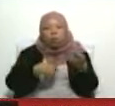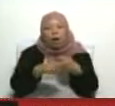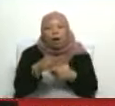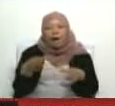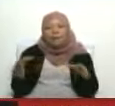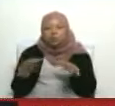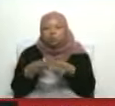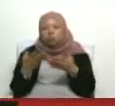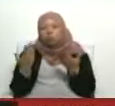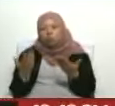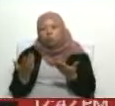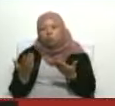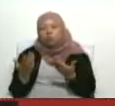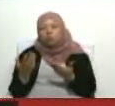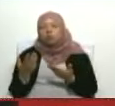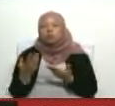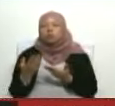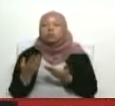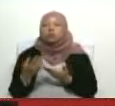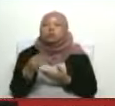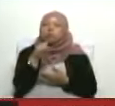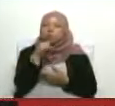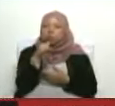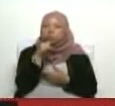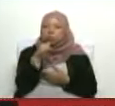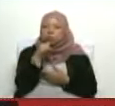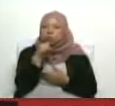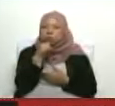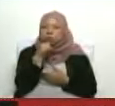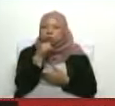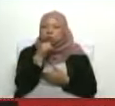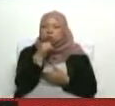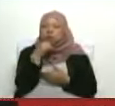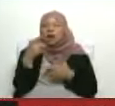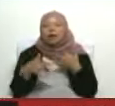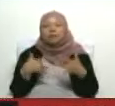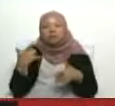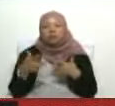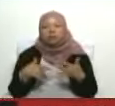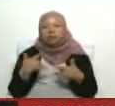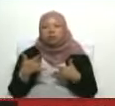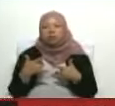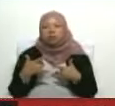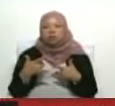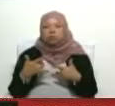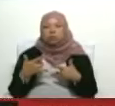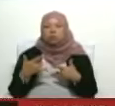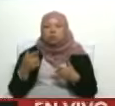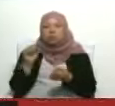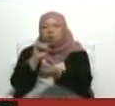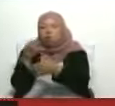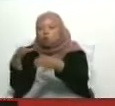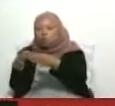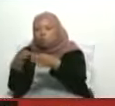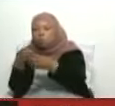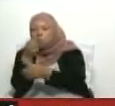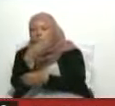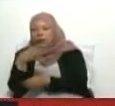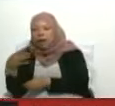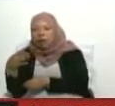referencia a la denominada acción brazalete blanco.